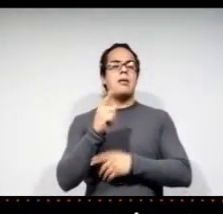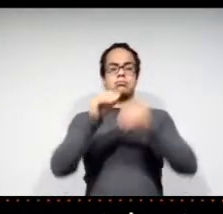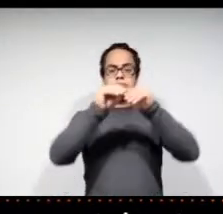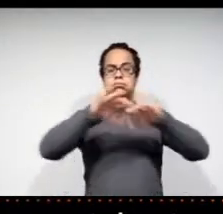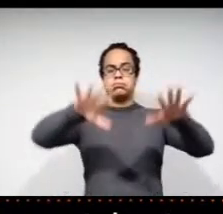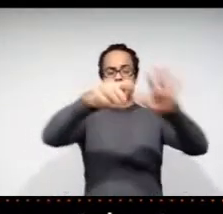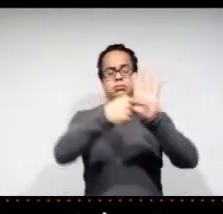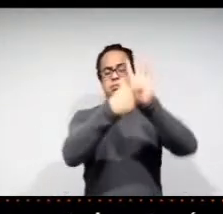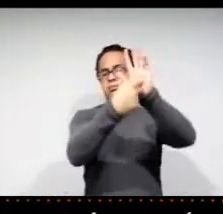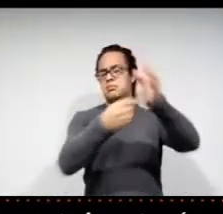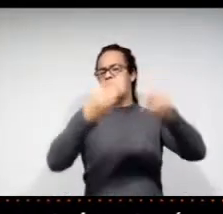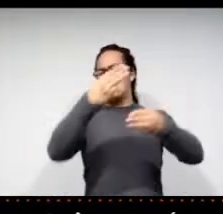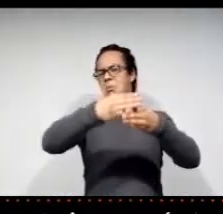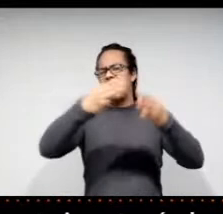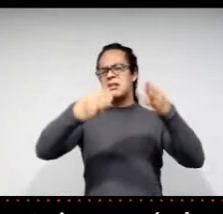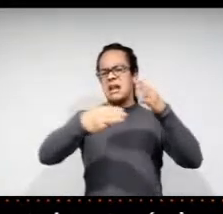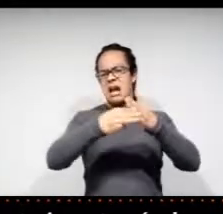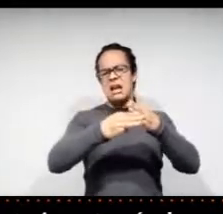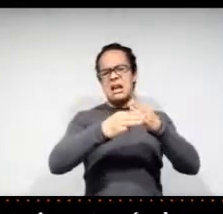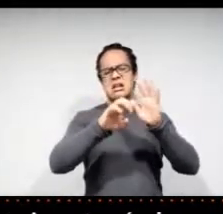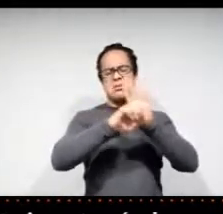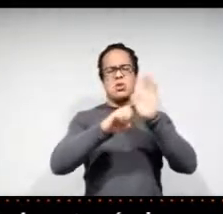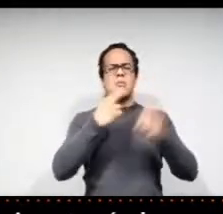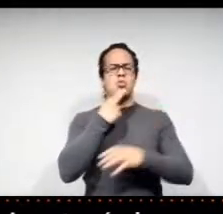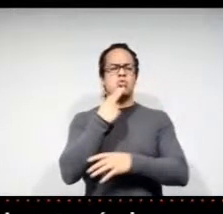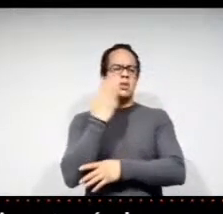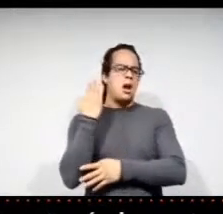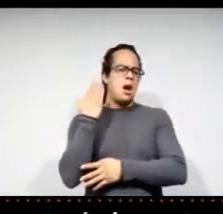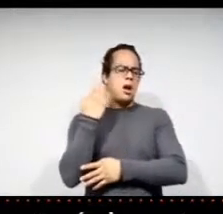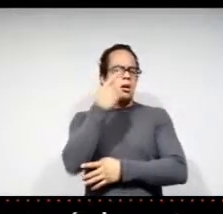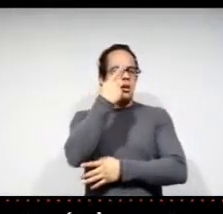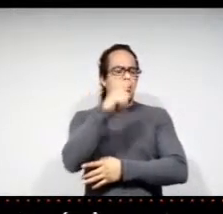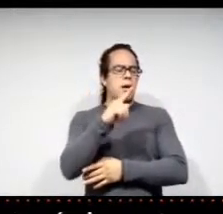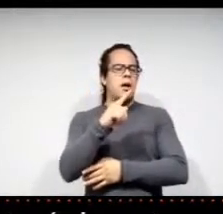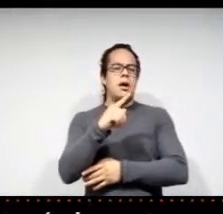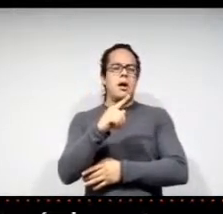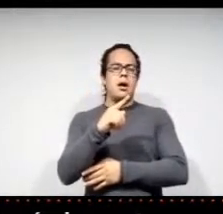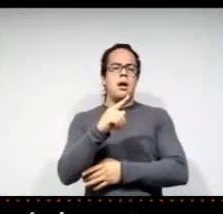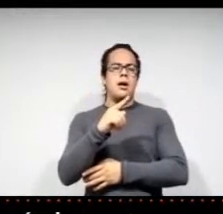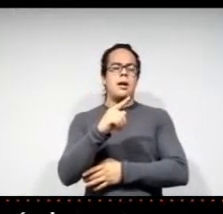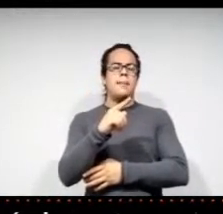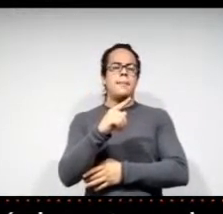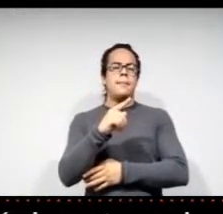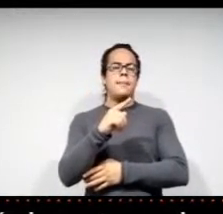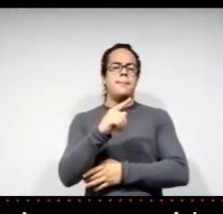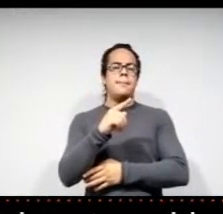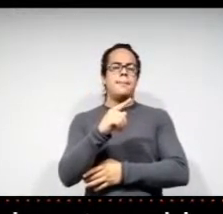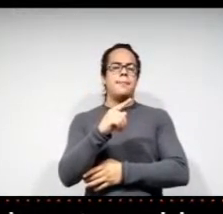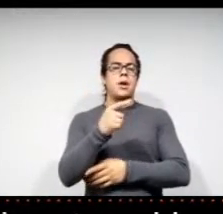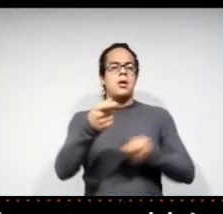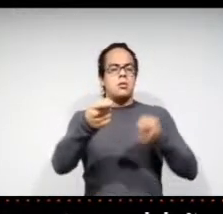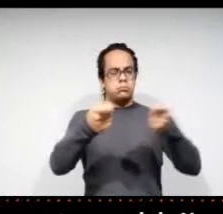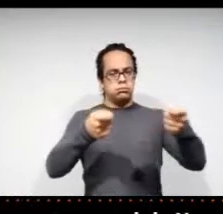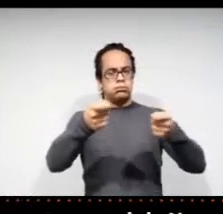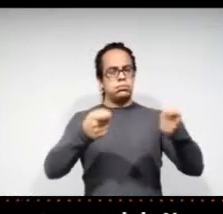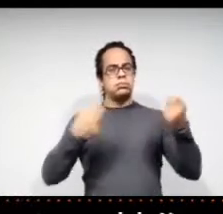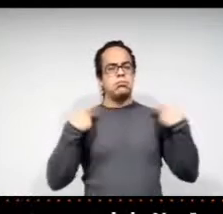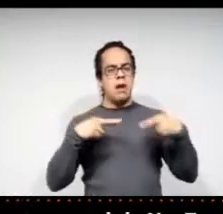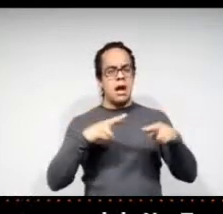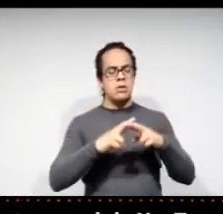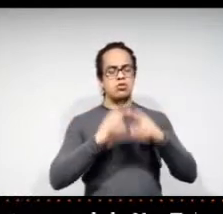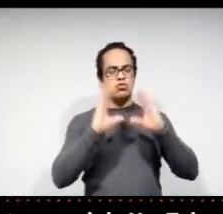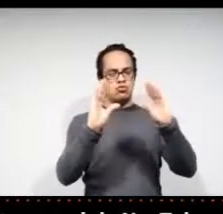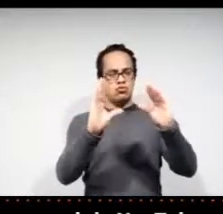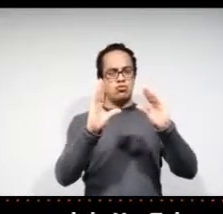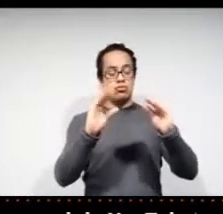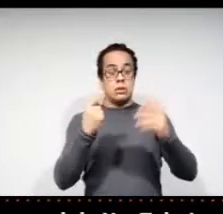materiales que se usaron para entrenar a los profesores en el momento del